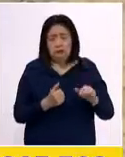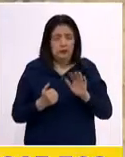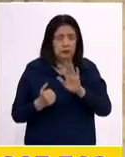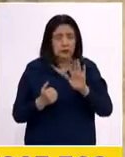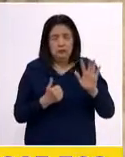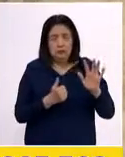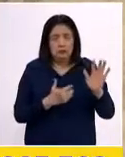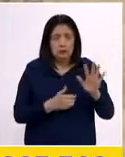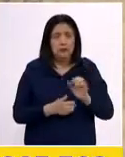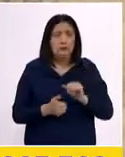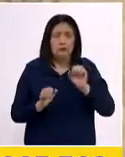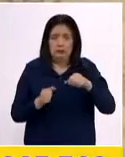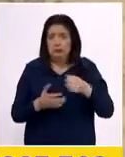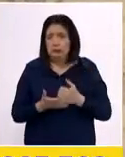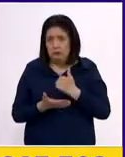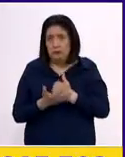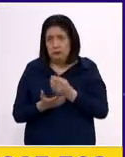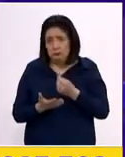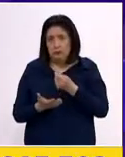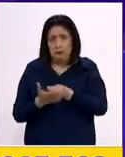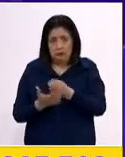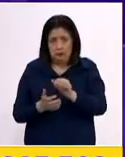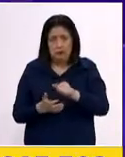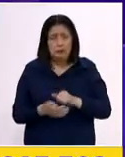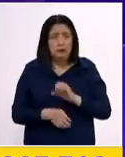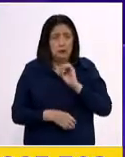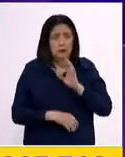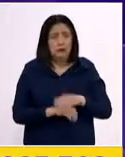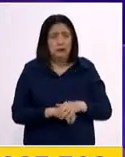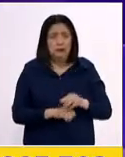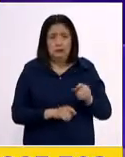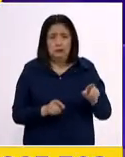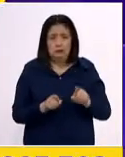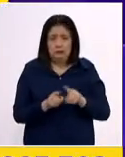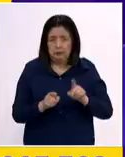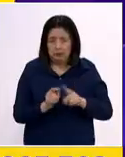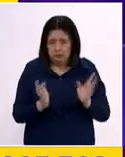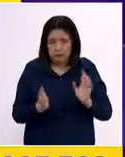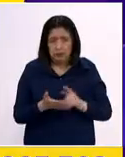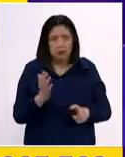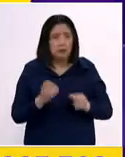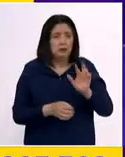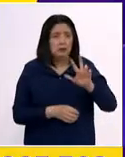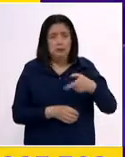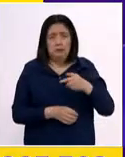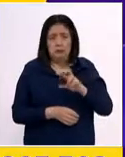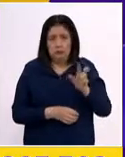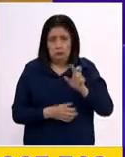99147-5665. Se va a dar buena recompensa. Además, ofrecen recompensa